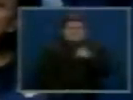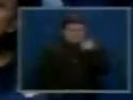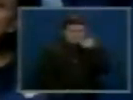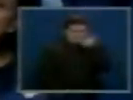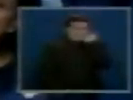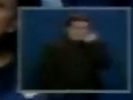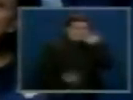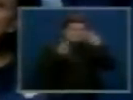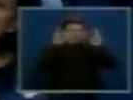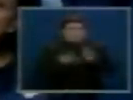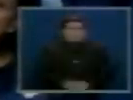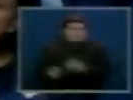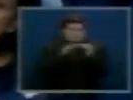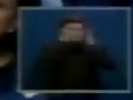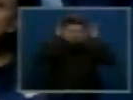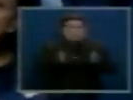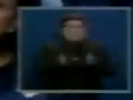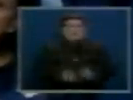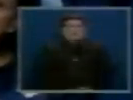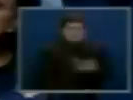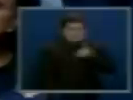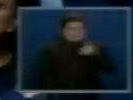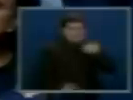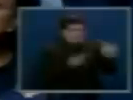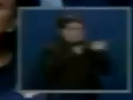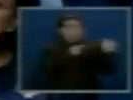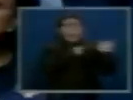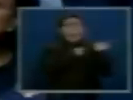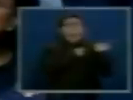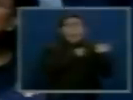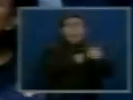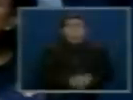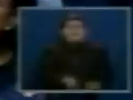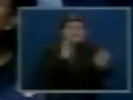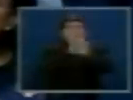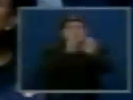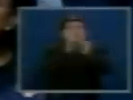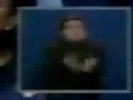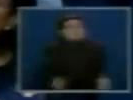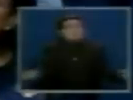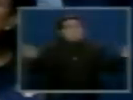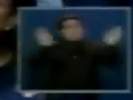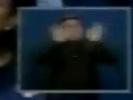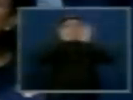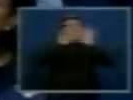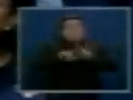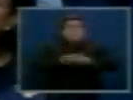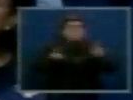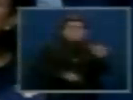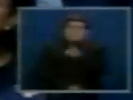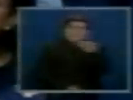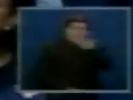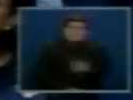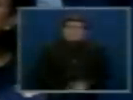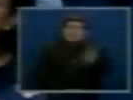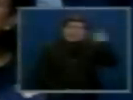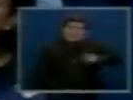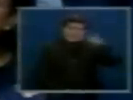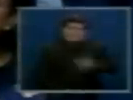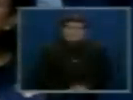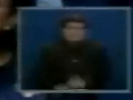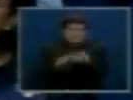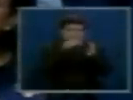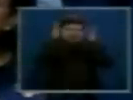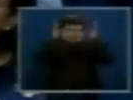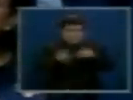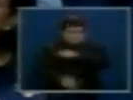cívica y sentido de responsabilidad. Dar el ejemplo es fundamental, pero también se requiere de las y los